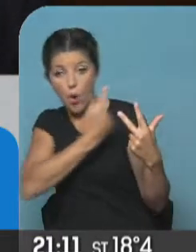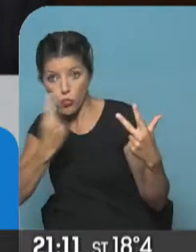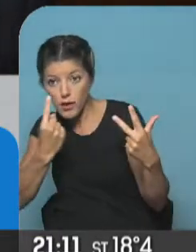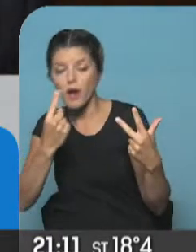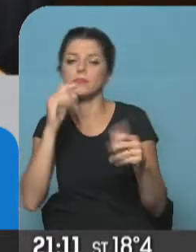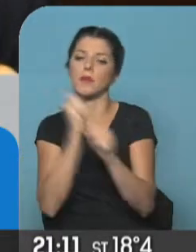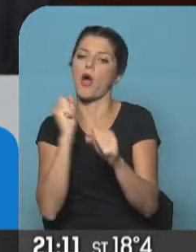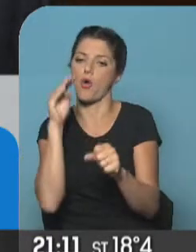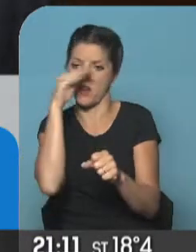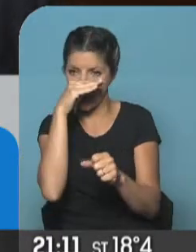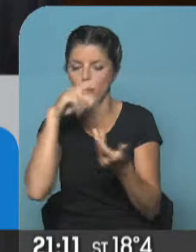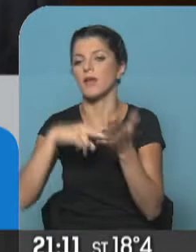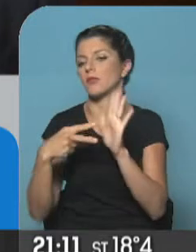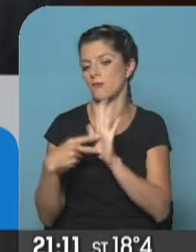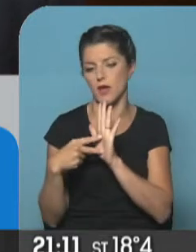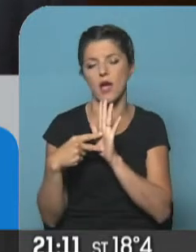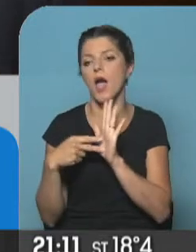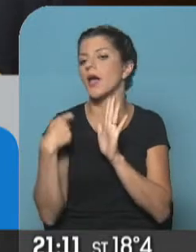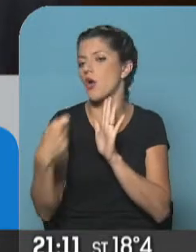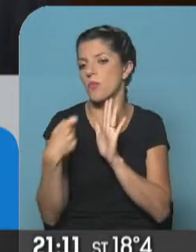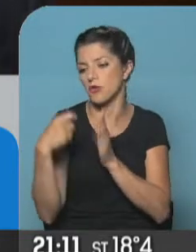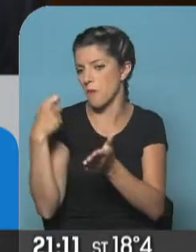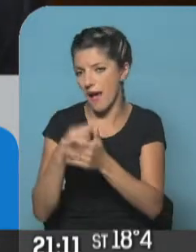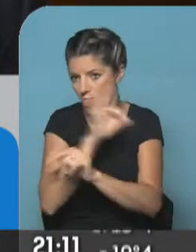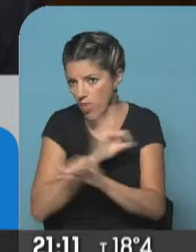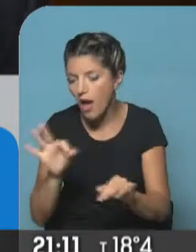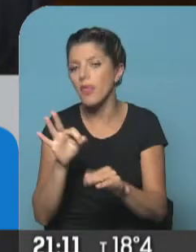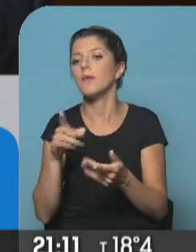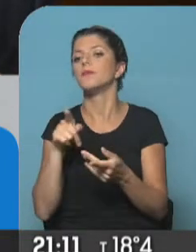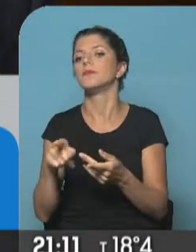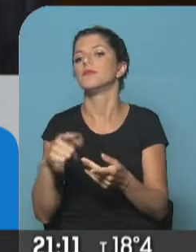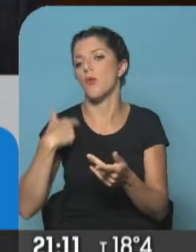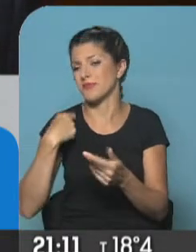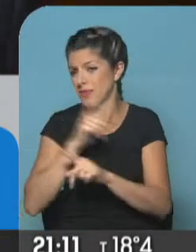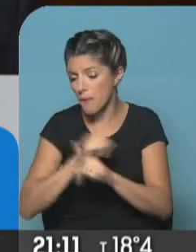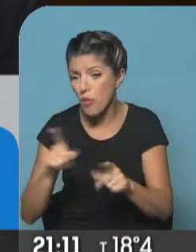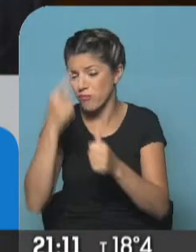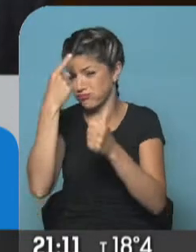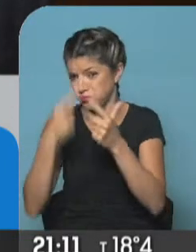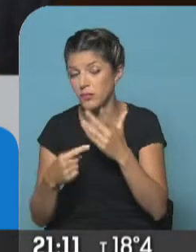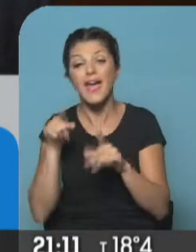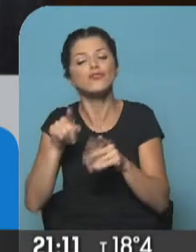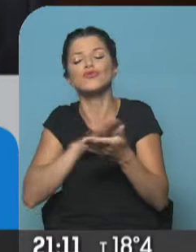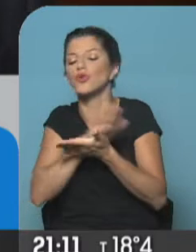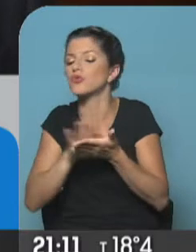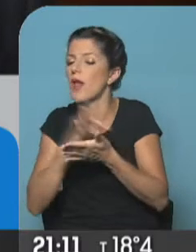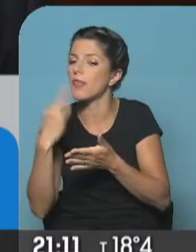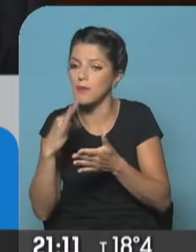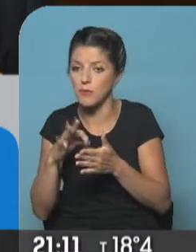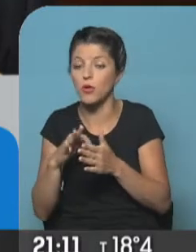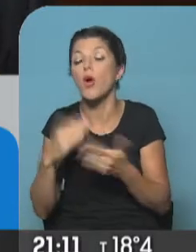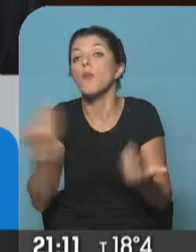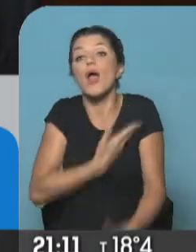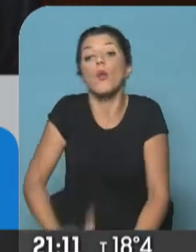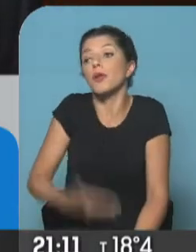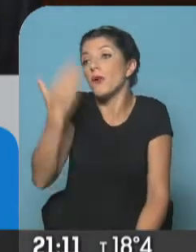tiene aporte jubilatorio, no tiene seguro de riesgo del trabajo, y hay que resolverlo de alguna manera. Los gobiernos anteriores no pudieron, o no supieron,